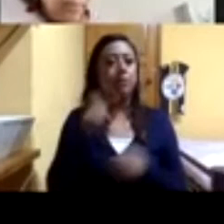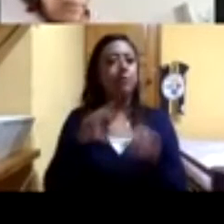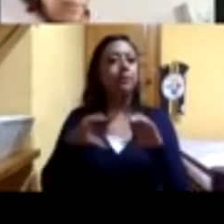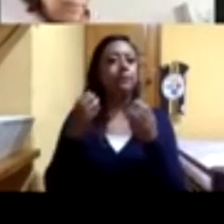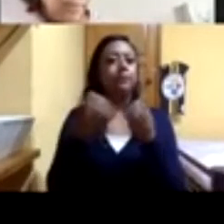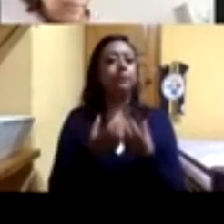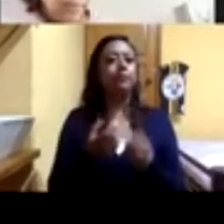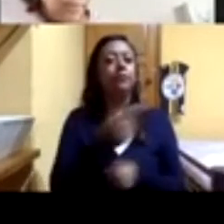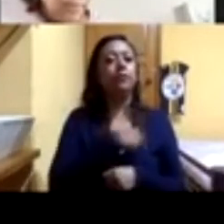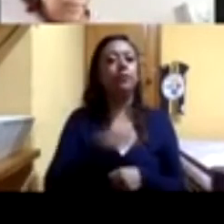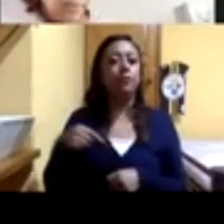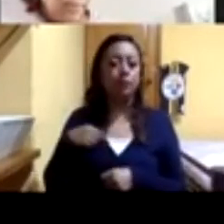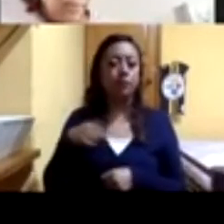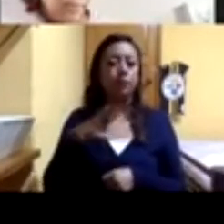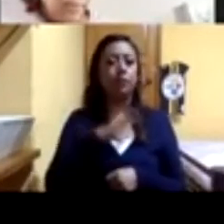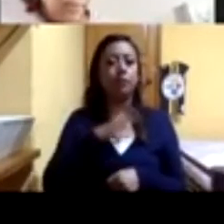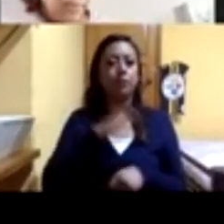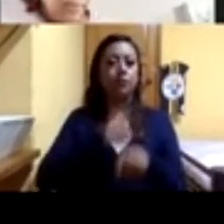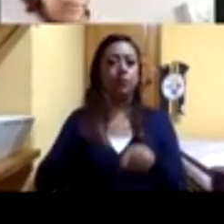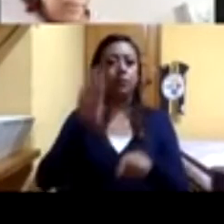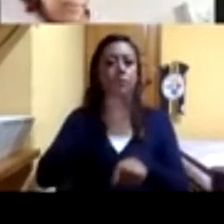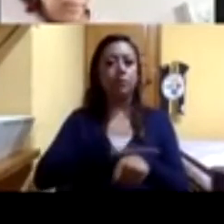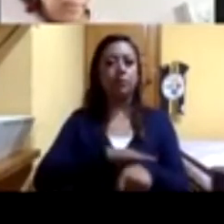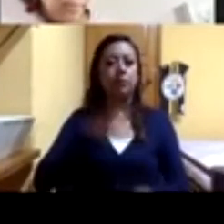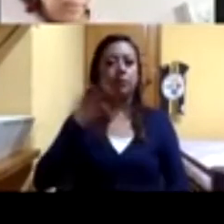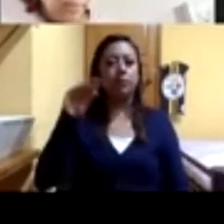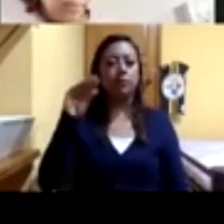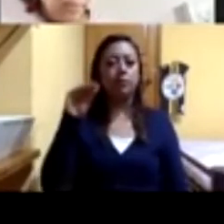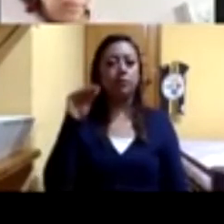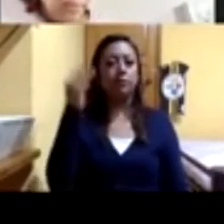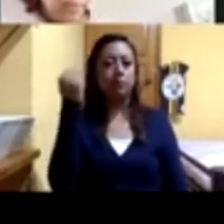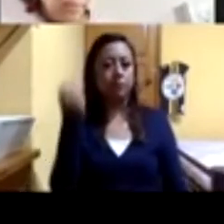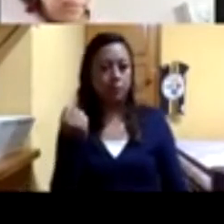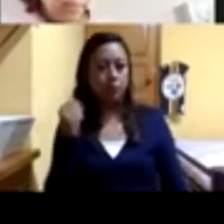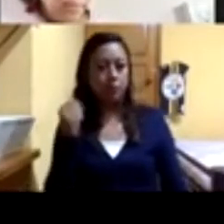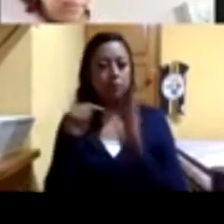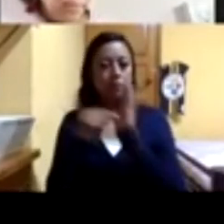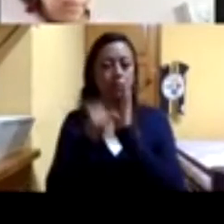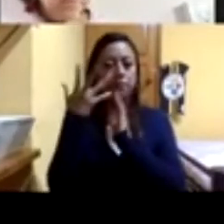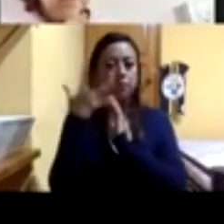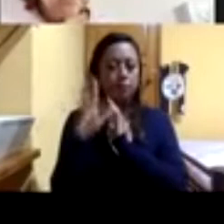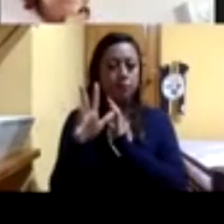obtuvimos 99.10 puntos de... Es un